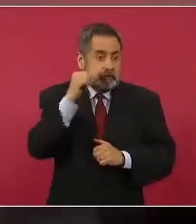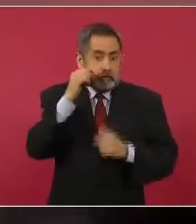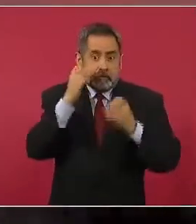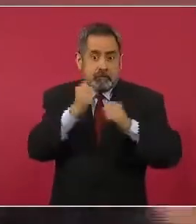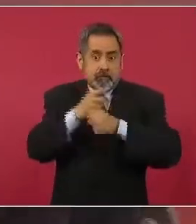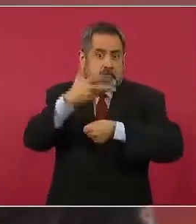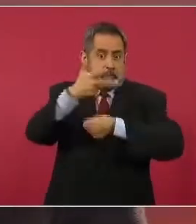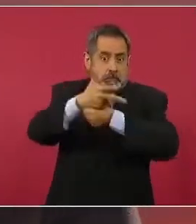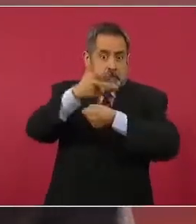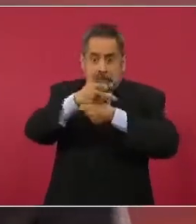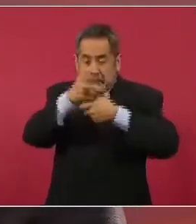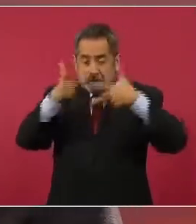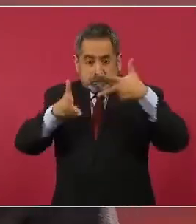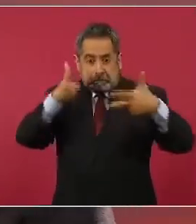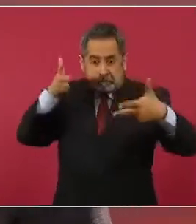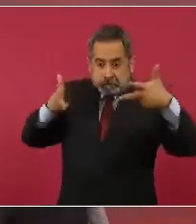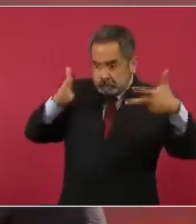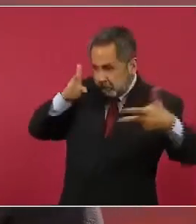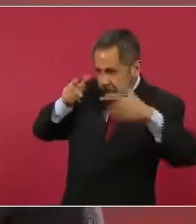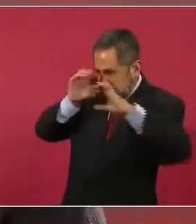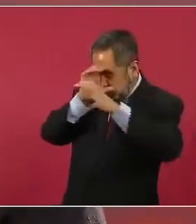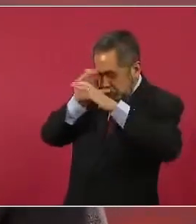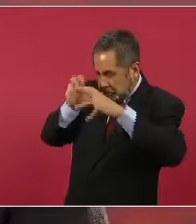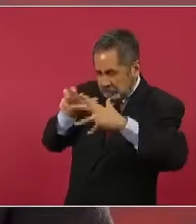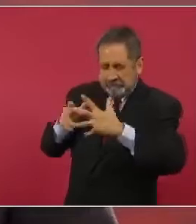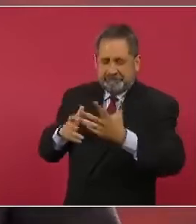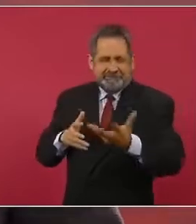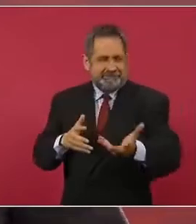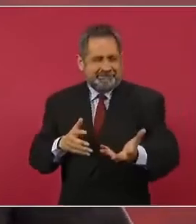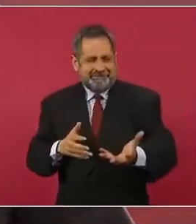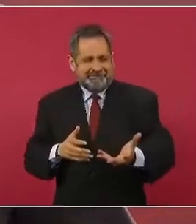de estos convencionales. Pero ayer,